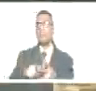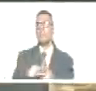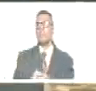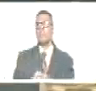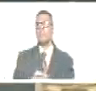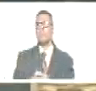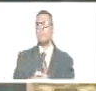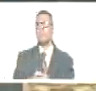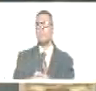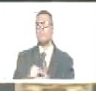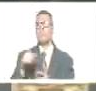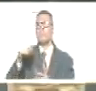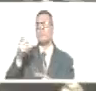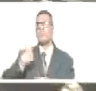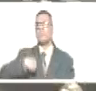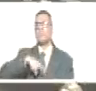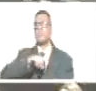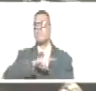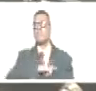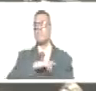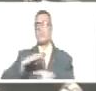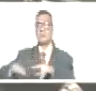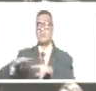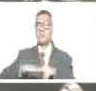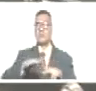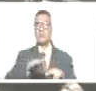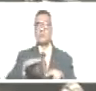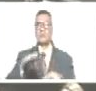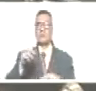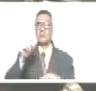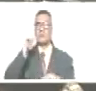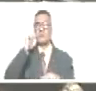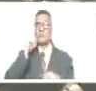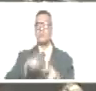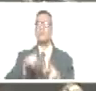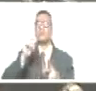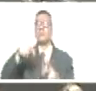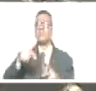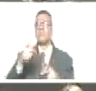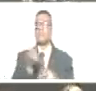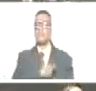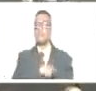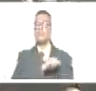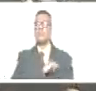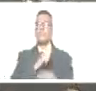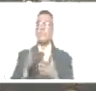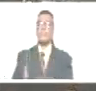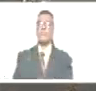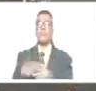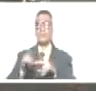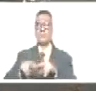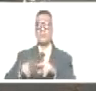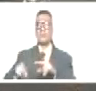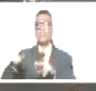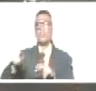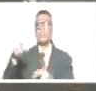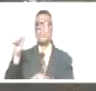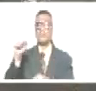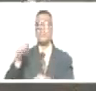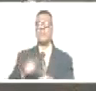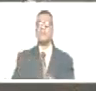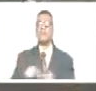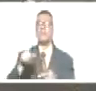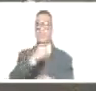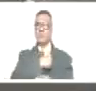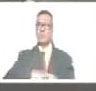Aaron Soto, que es un niño con trastorno del espectro autista, Levan España, representante de un niño con trastorno del espectro autista y presidenta